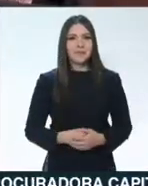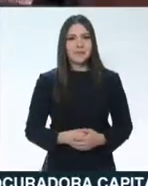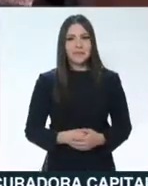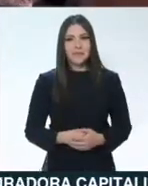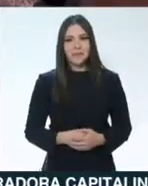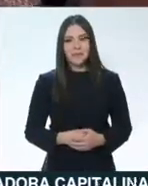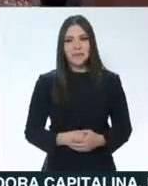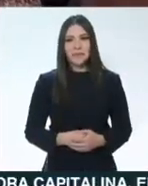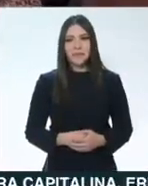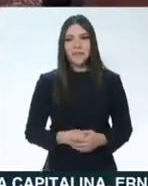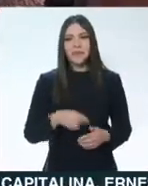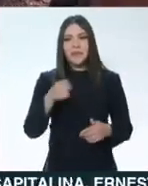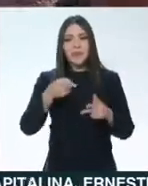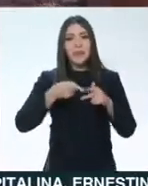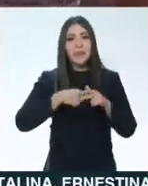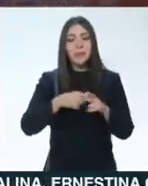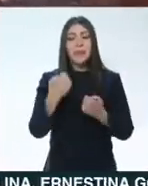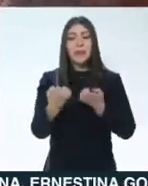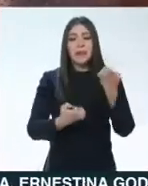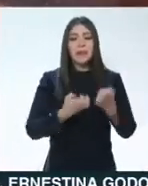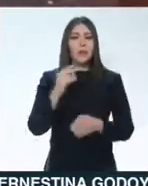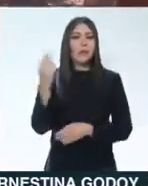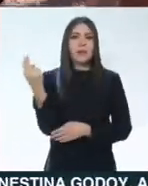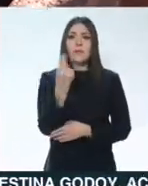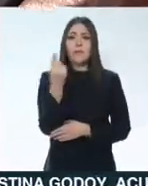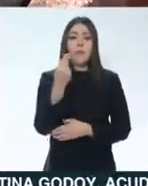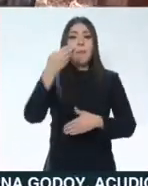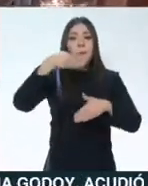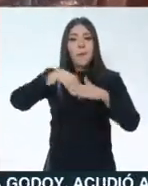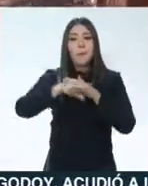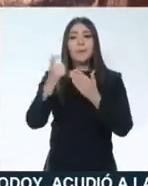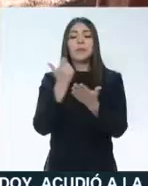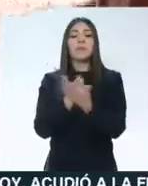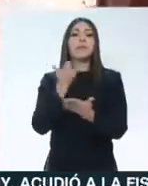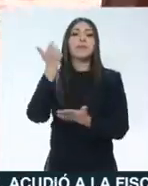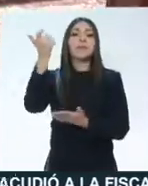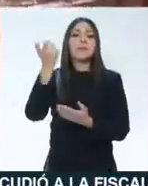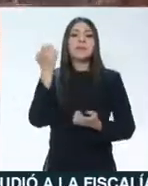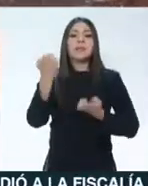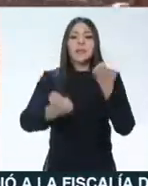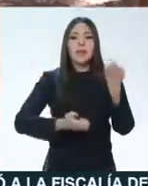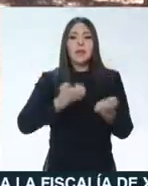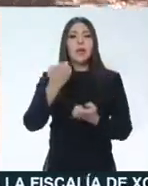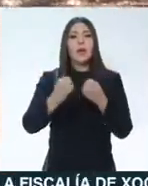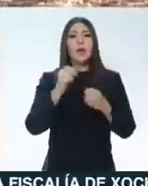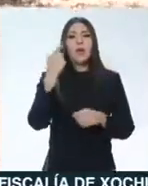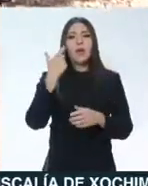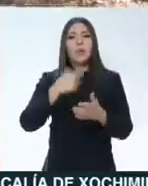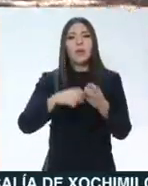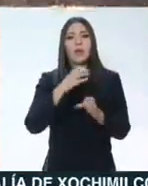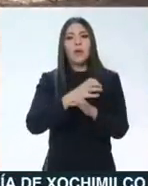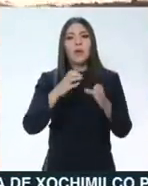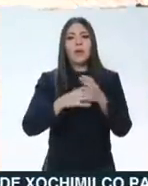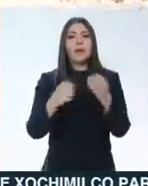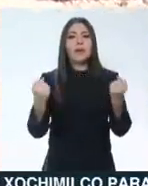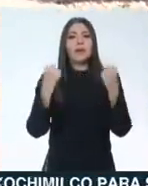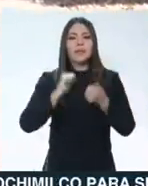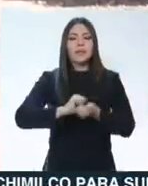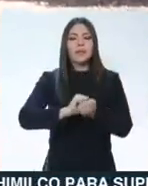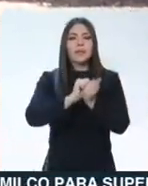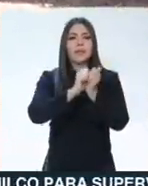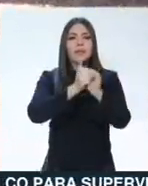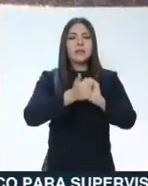Y para comenzar a hacer ejercicio no es necesario entrar a un gimnasio o comprar aparatos que muy bien sabemos que se van a convertir